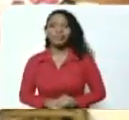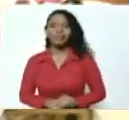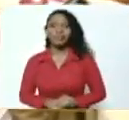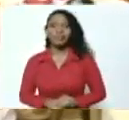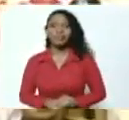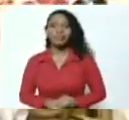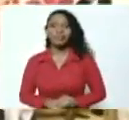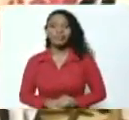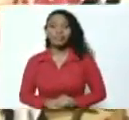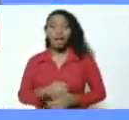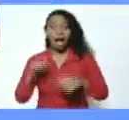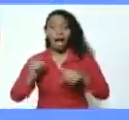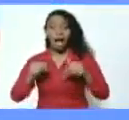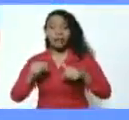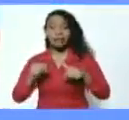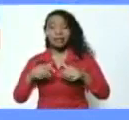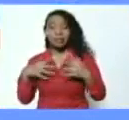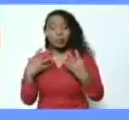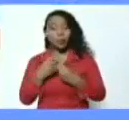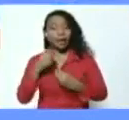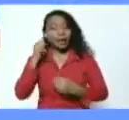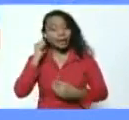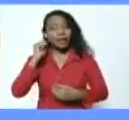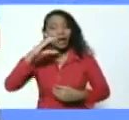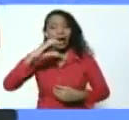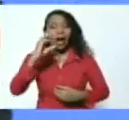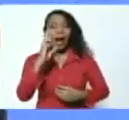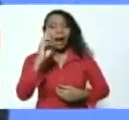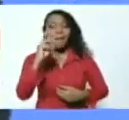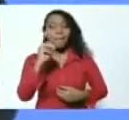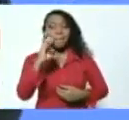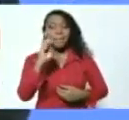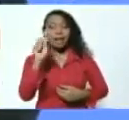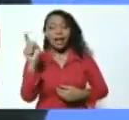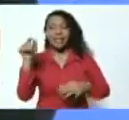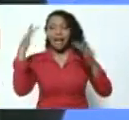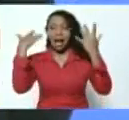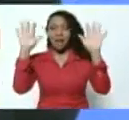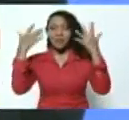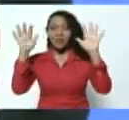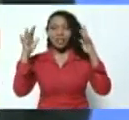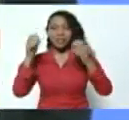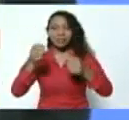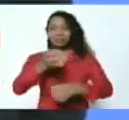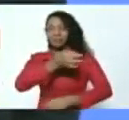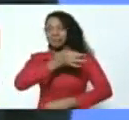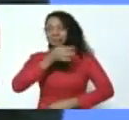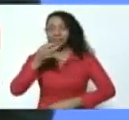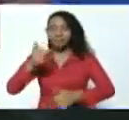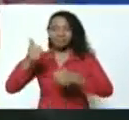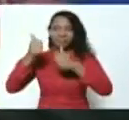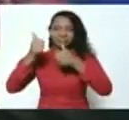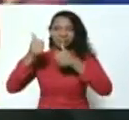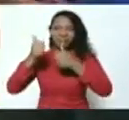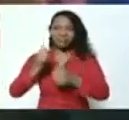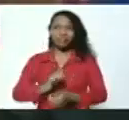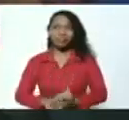La paisana Carmen Meléndez, ya la saludaron y le dieron un aplauso fenomenal.